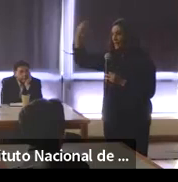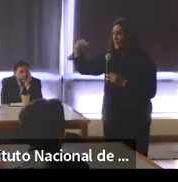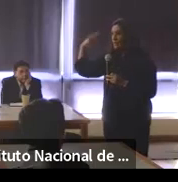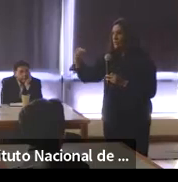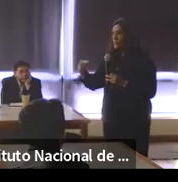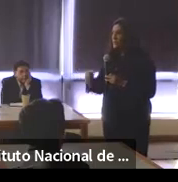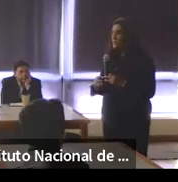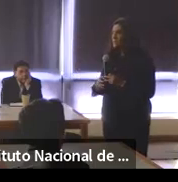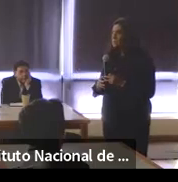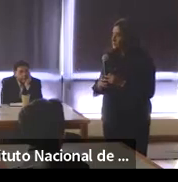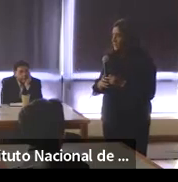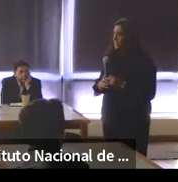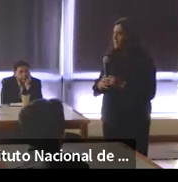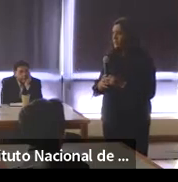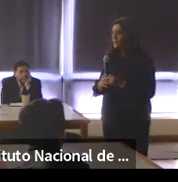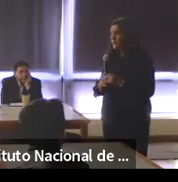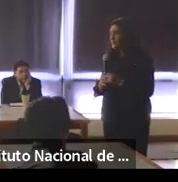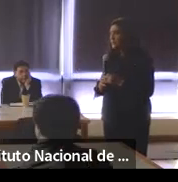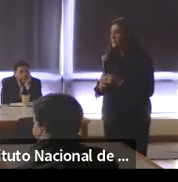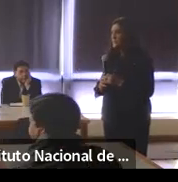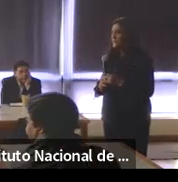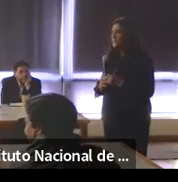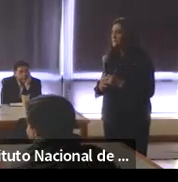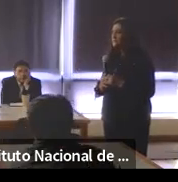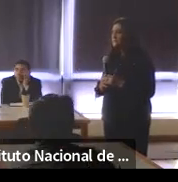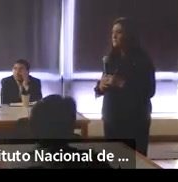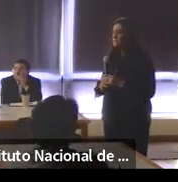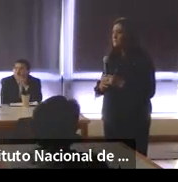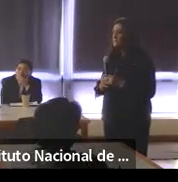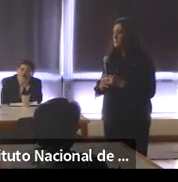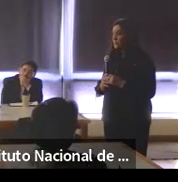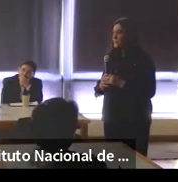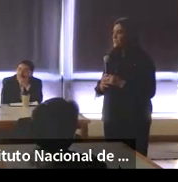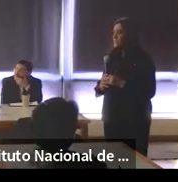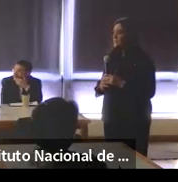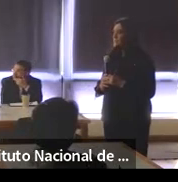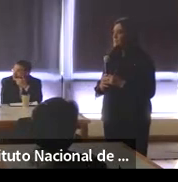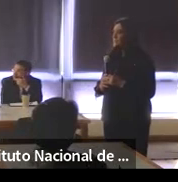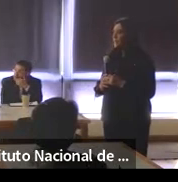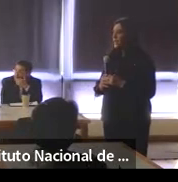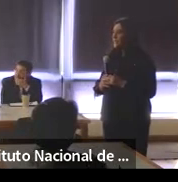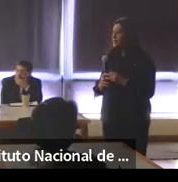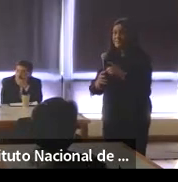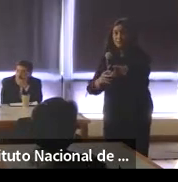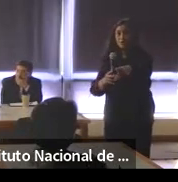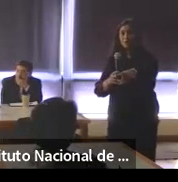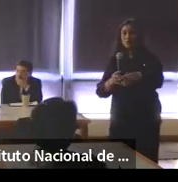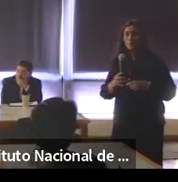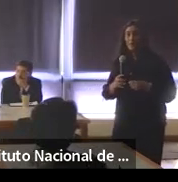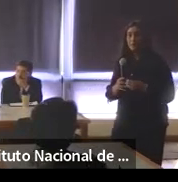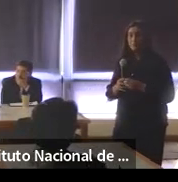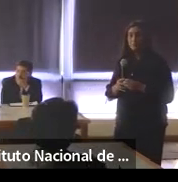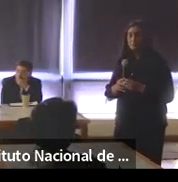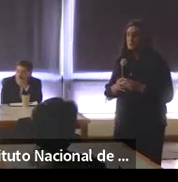y Natalia corrigió y dice Sí en realidad sí puede salir sí puede salir y entonces eso